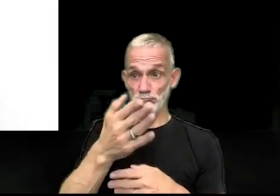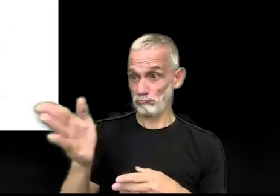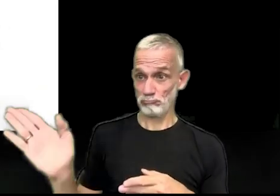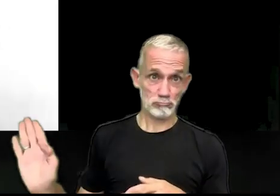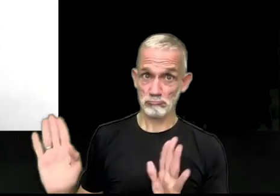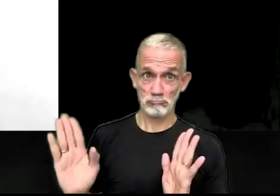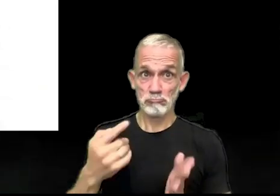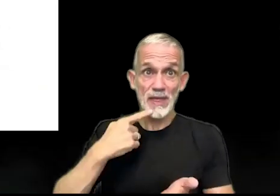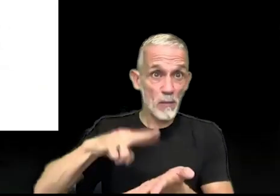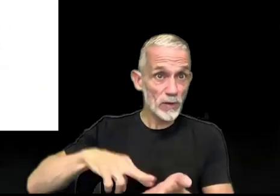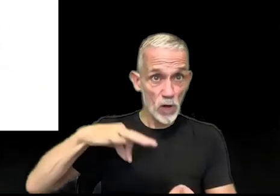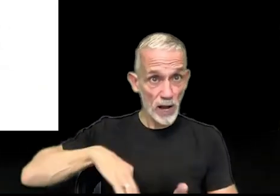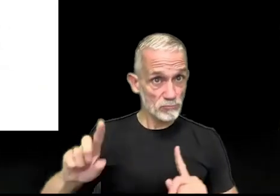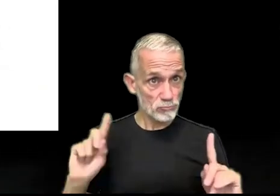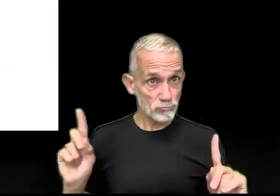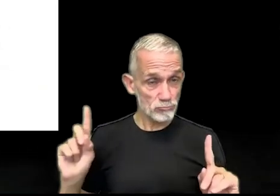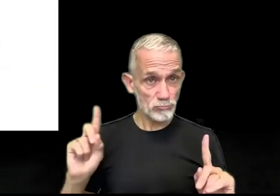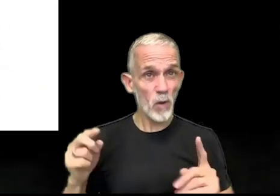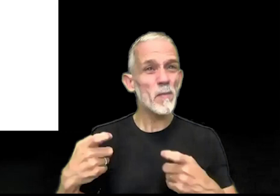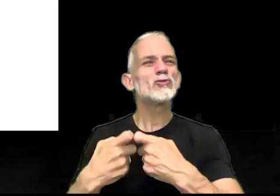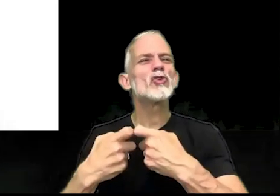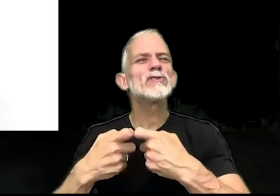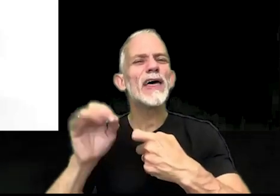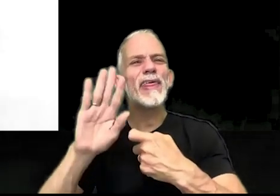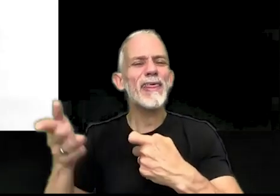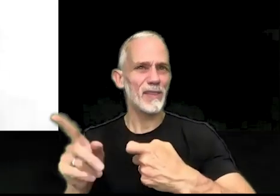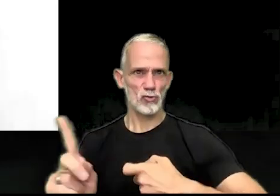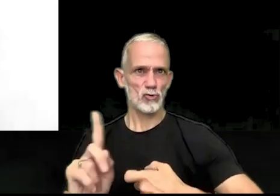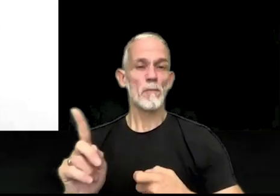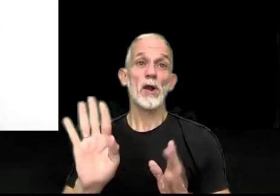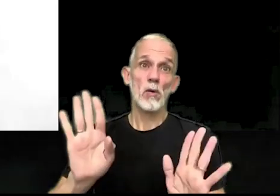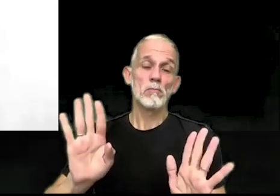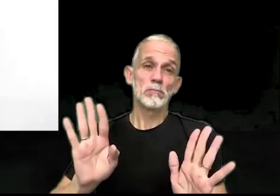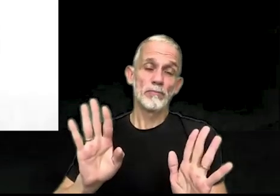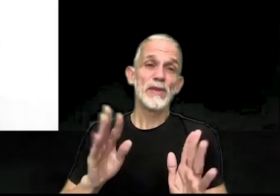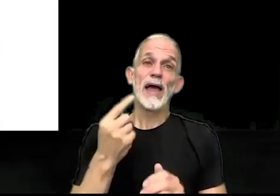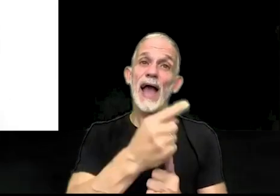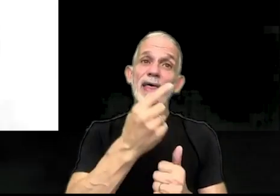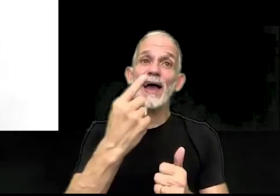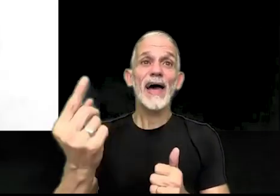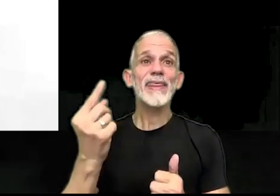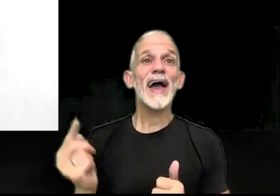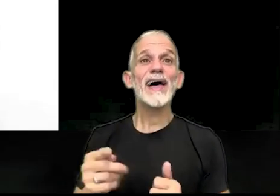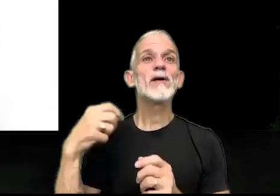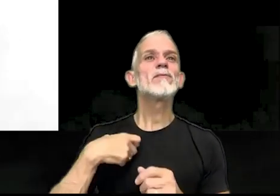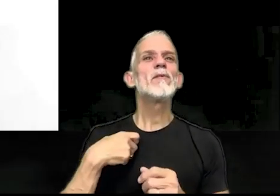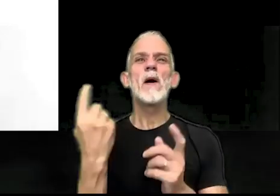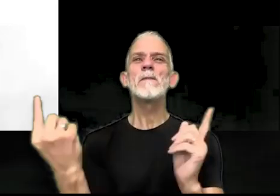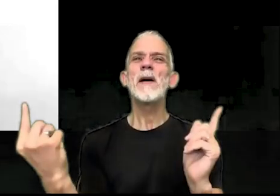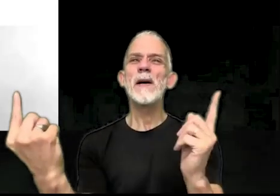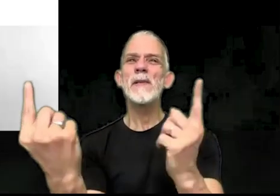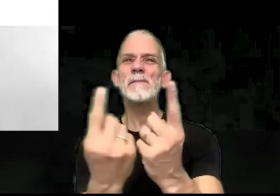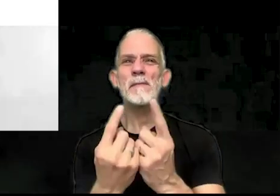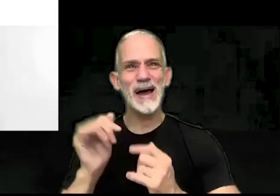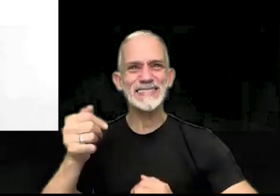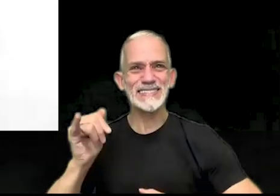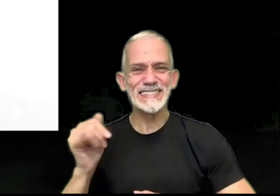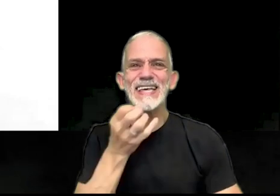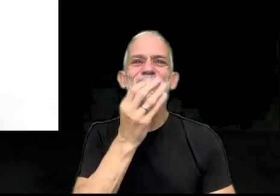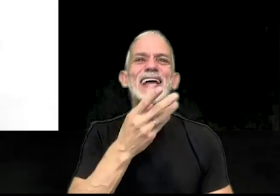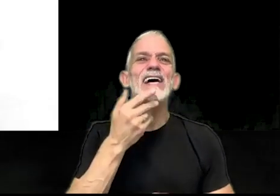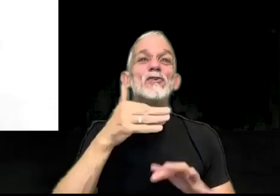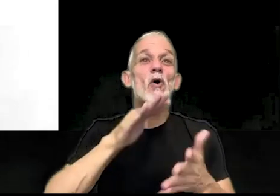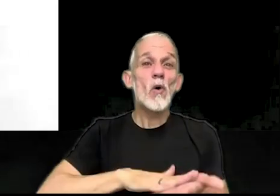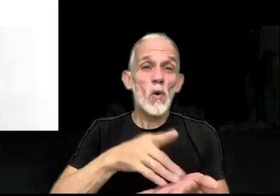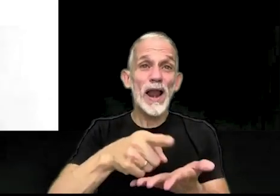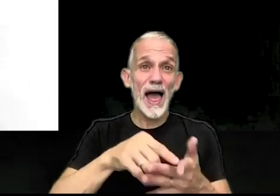que no tributan el impuesto como sociedad, sino que cada socio asigna en su